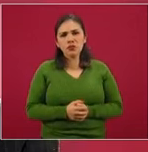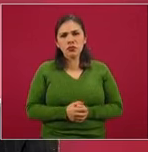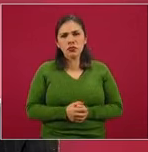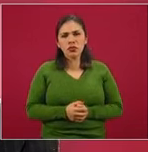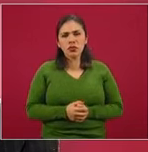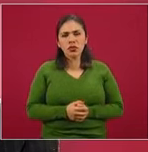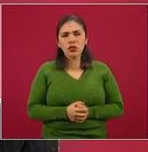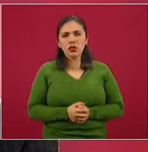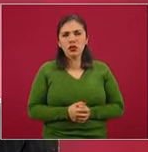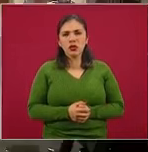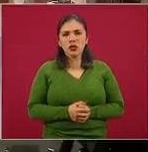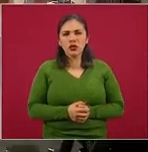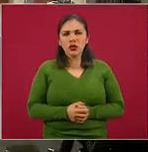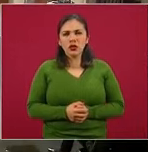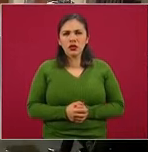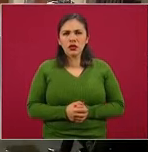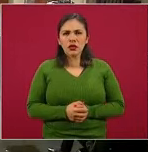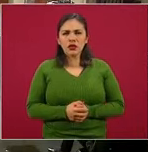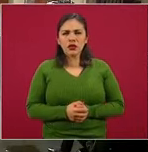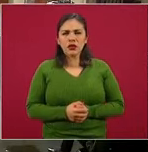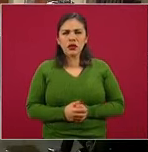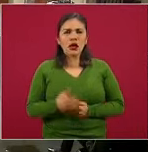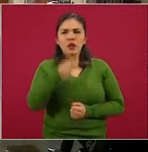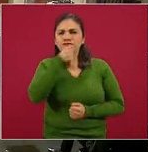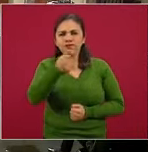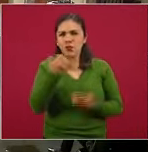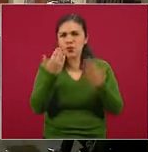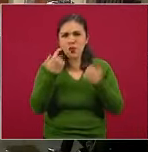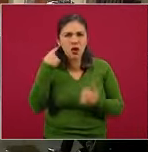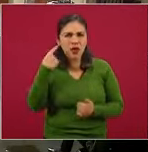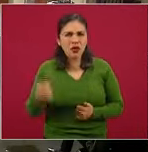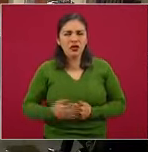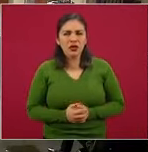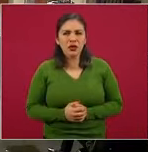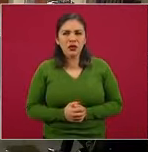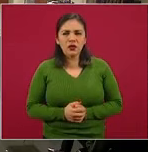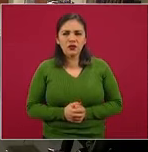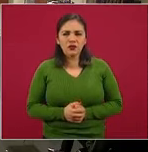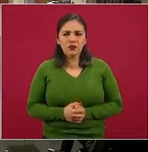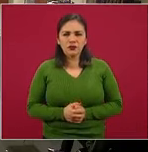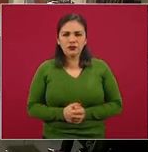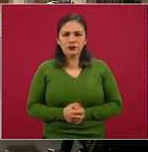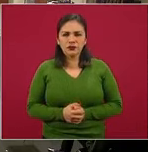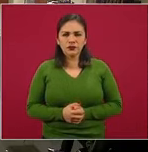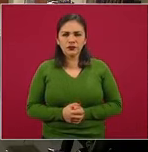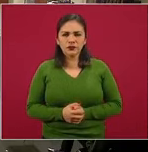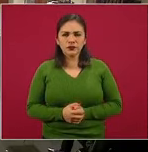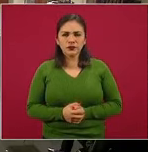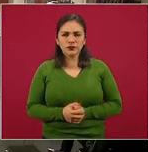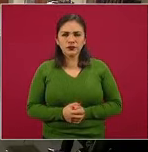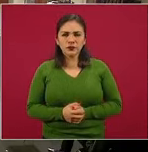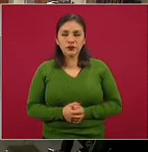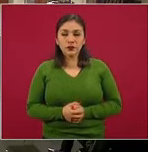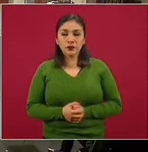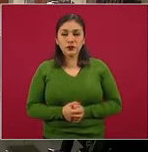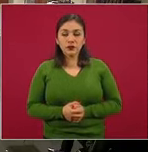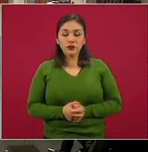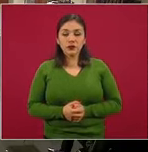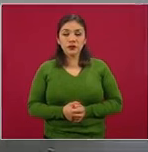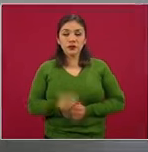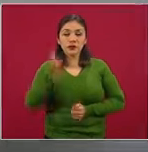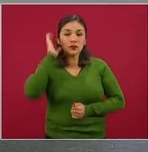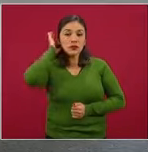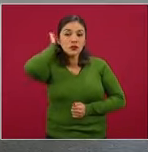Más virulencia, sino de la transmisión vía los turistas que salieron, o sea, que emergió el brote